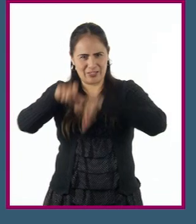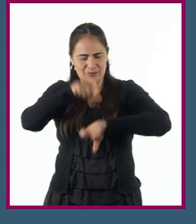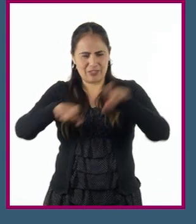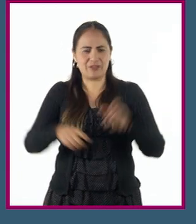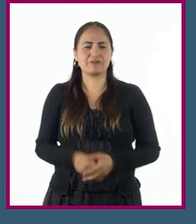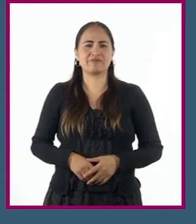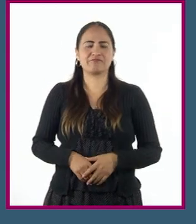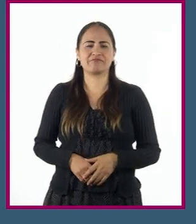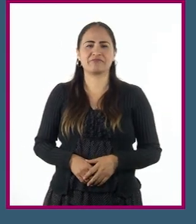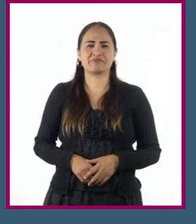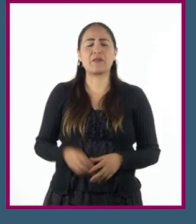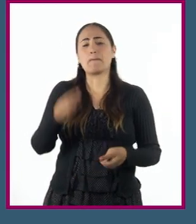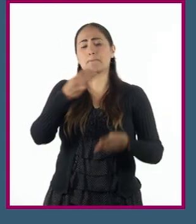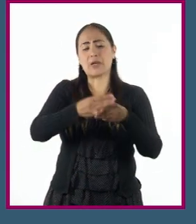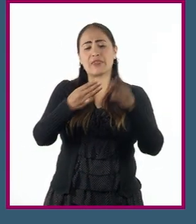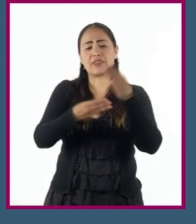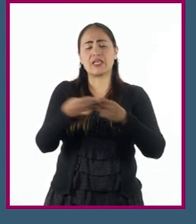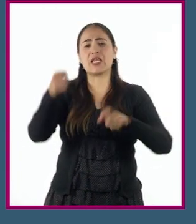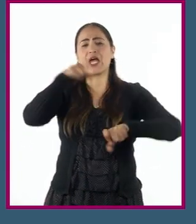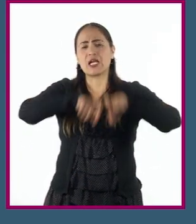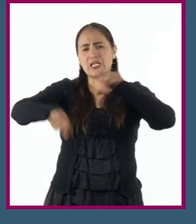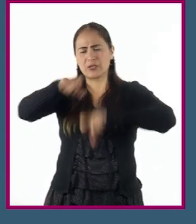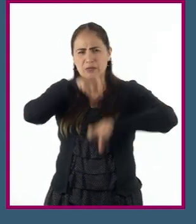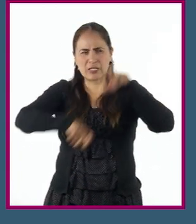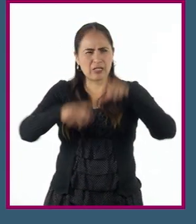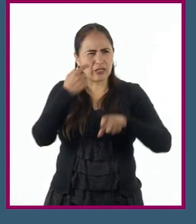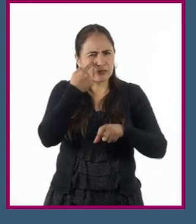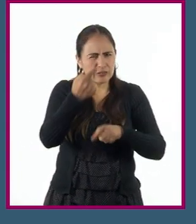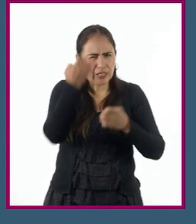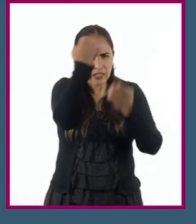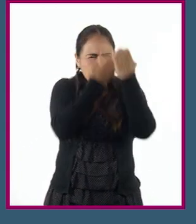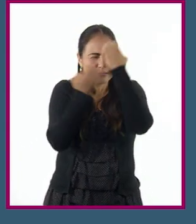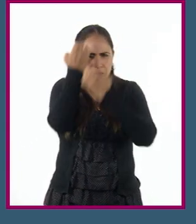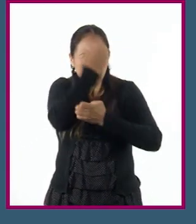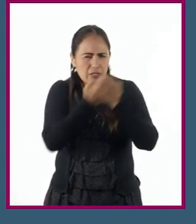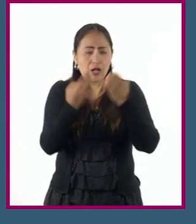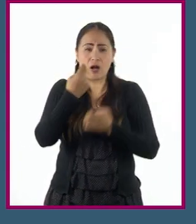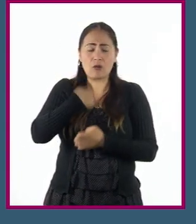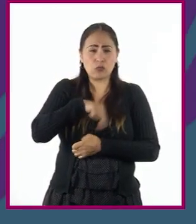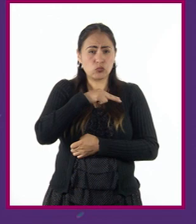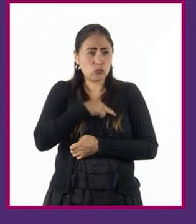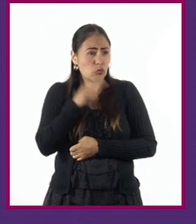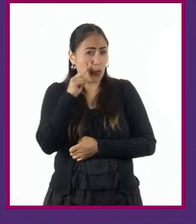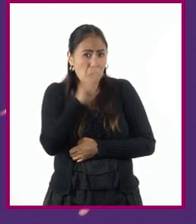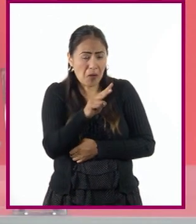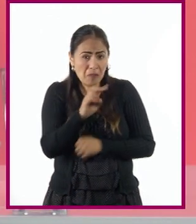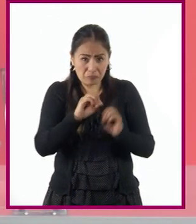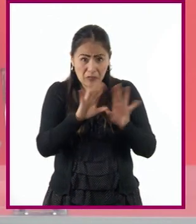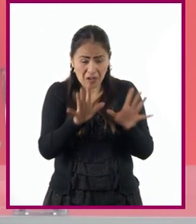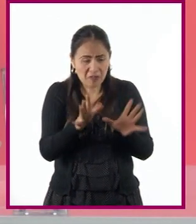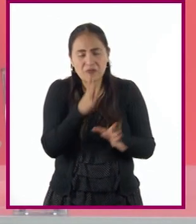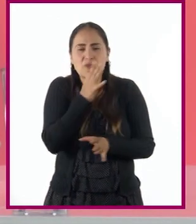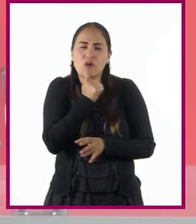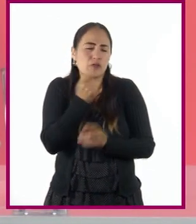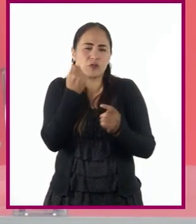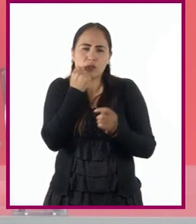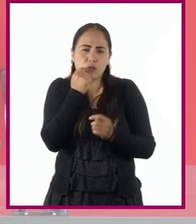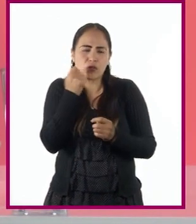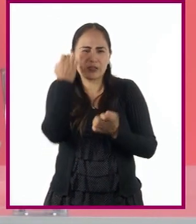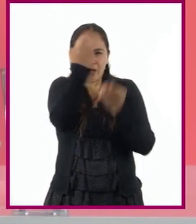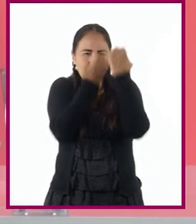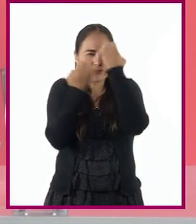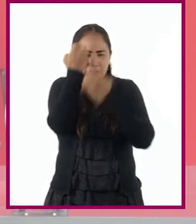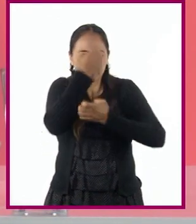química se encarga de estudiar los cambios químicos, aun cuando estos no pueden ser percibidos a simple vista. Es importante distinguir entre